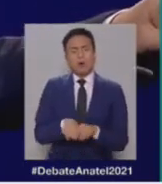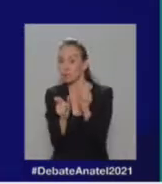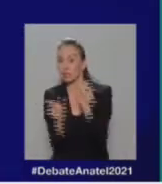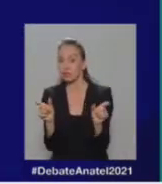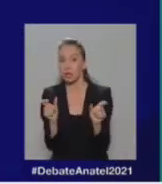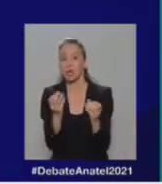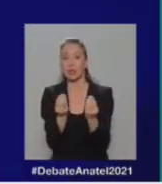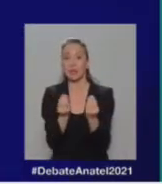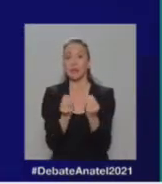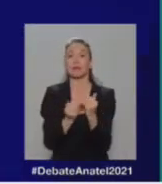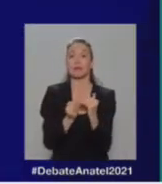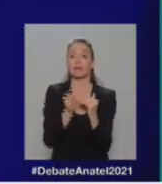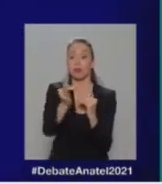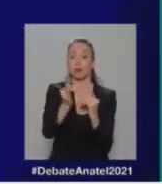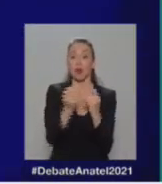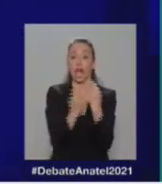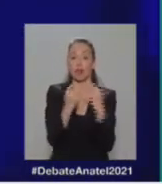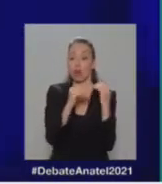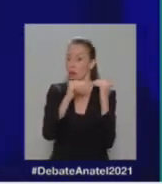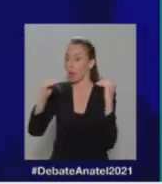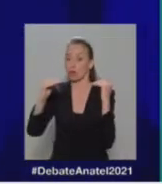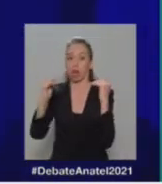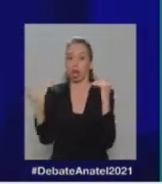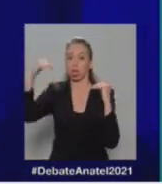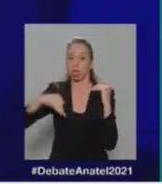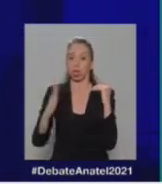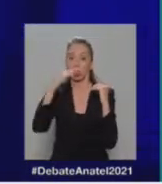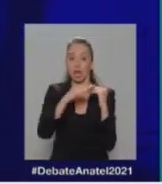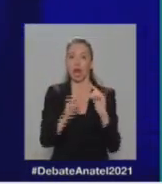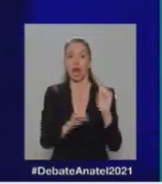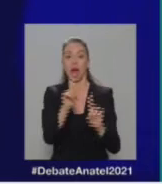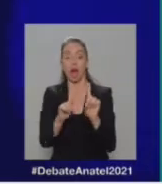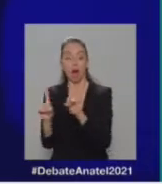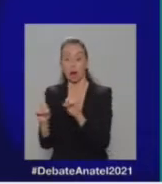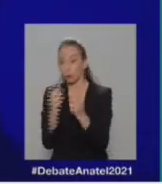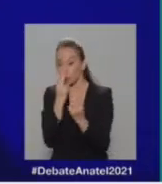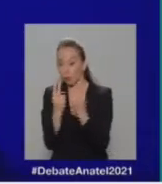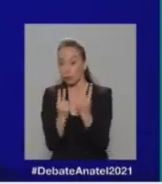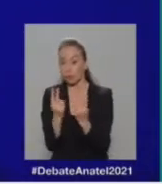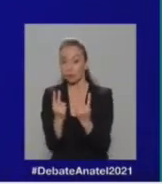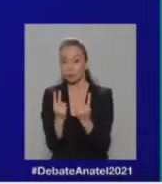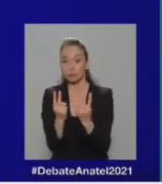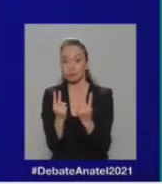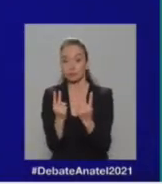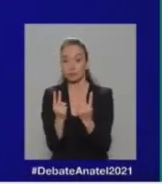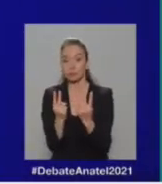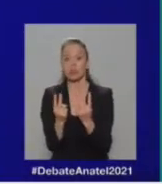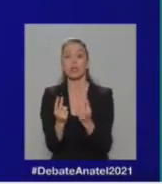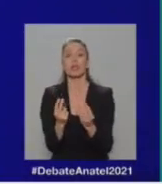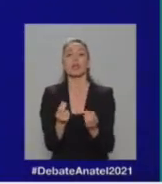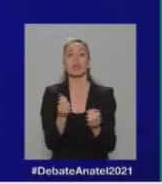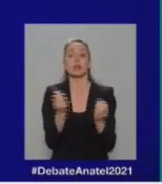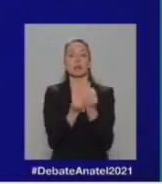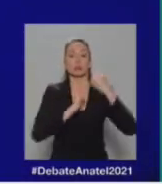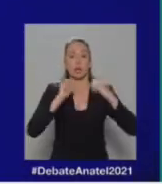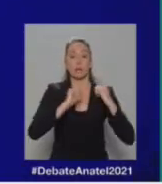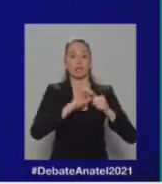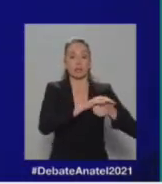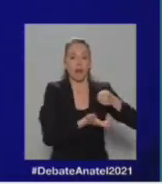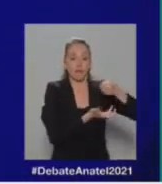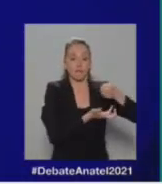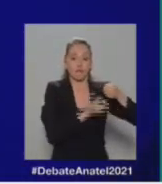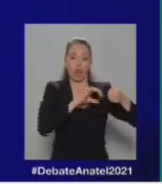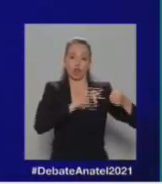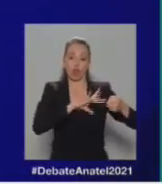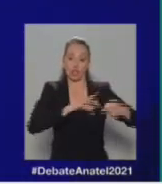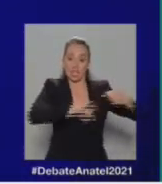poder realizar las denuncias con respecto a su integridad. Consultado sobre si se ha reunido con la mujer que lo acusa, el candidato aseguró que no y que no tiene